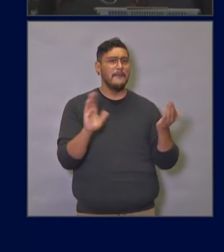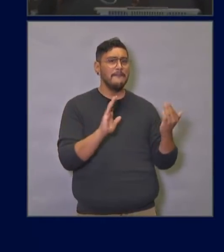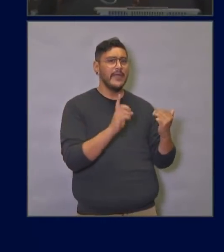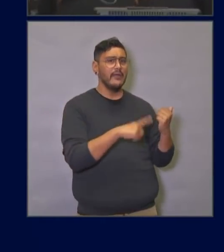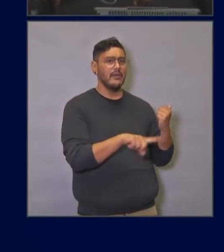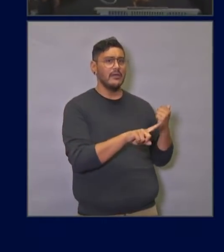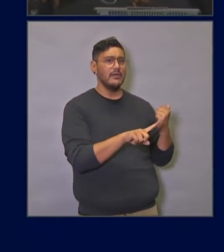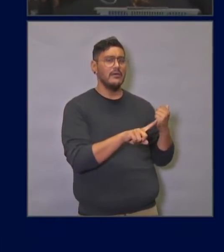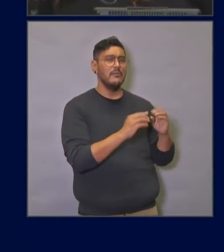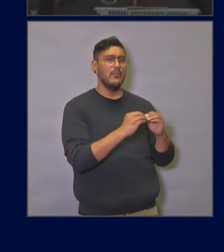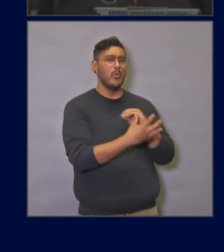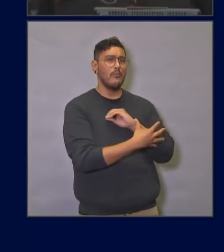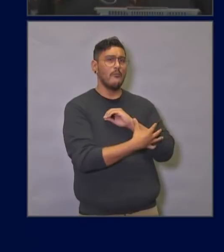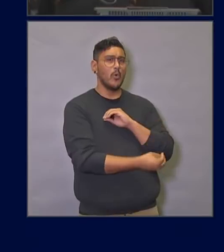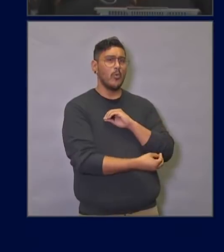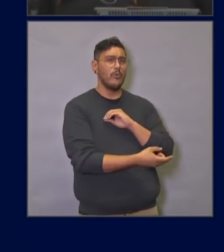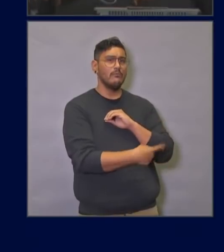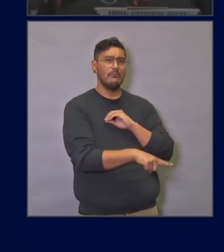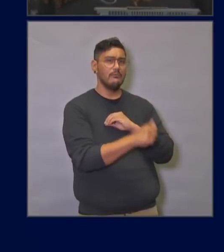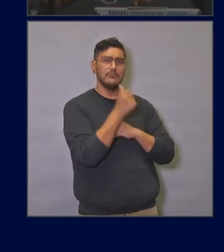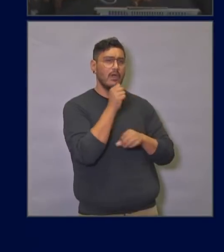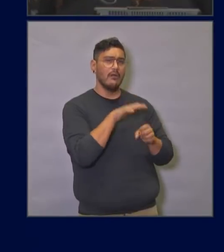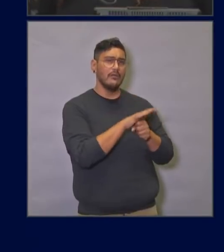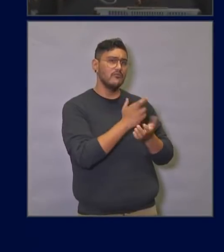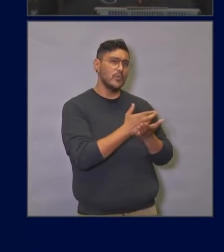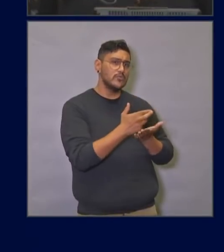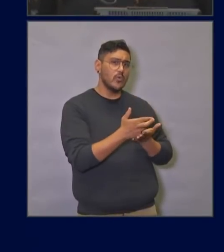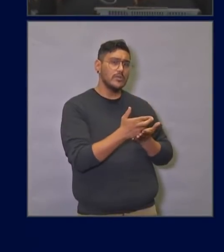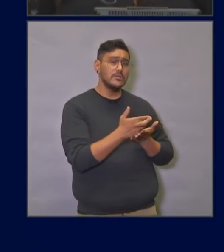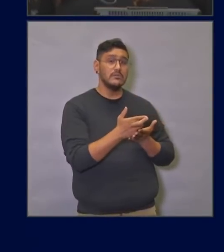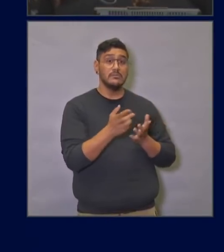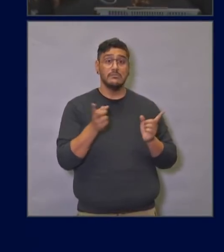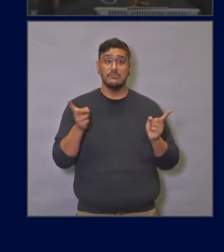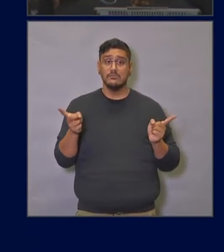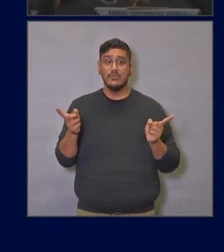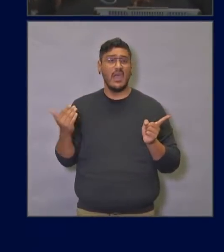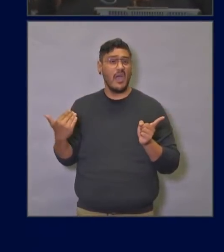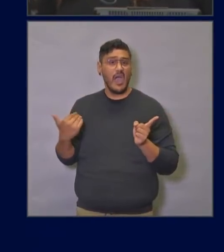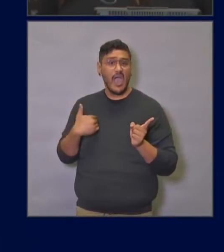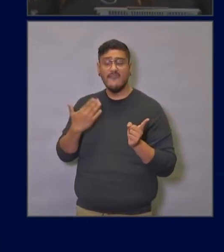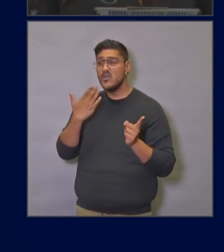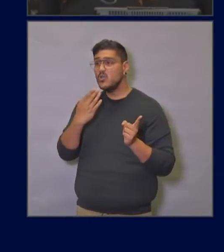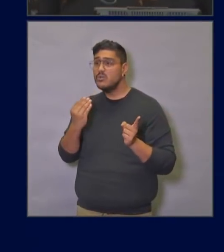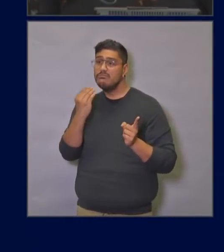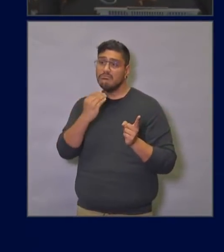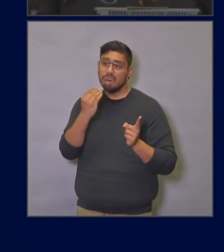digno, vivienda estable, alimentos saludables y comunidades seguras.